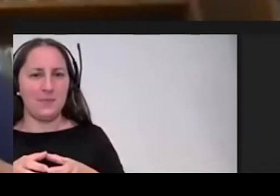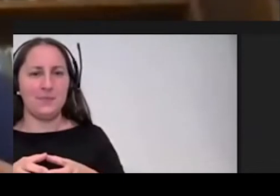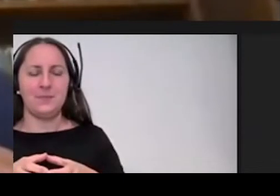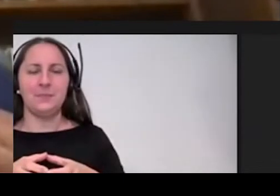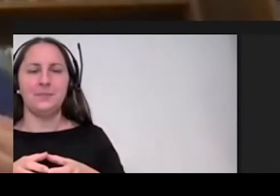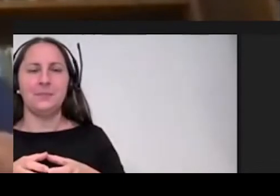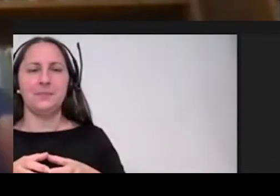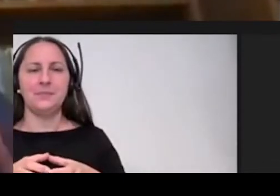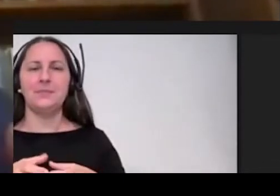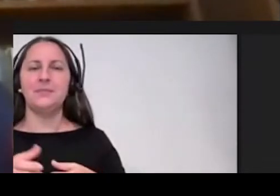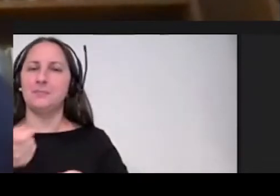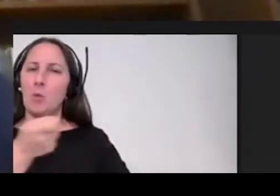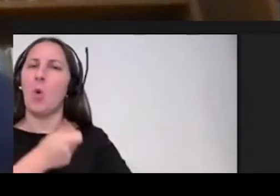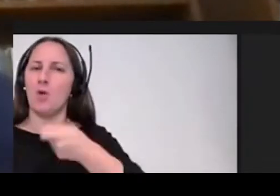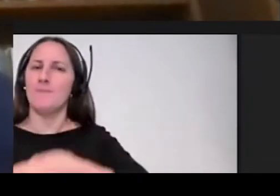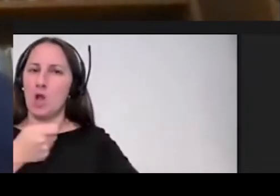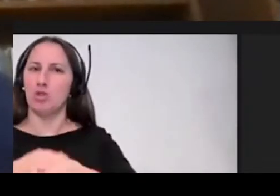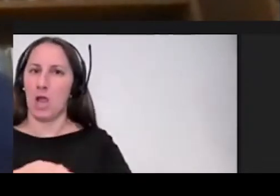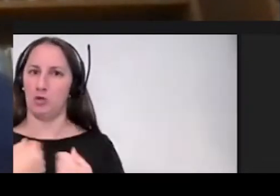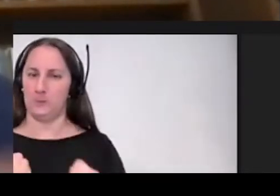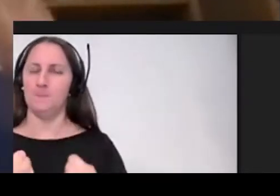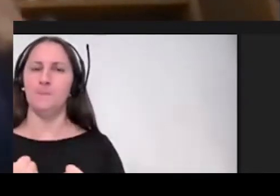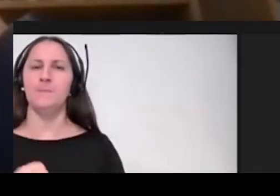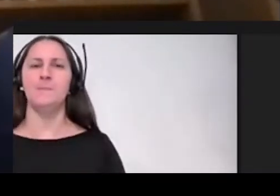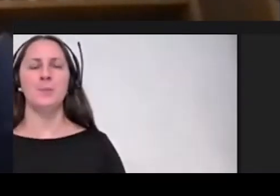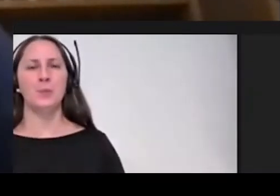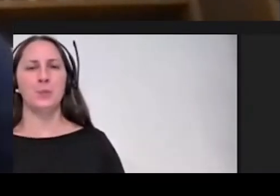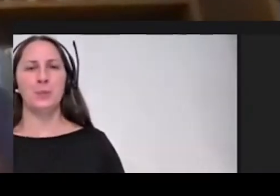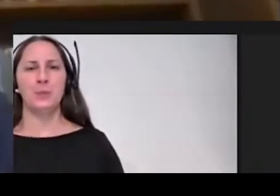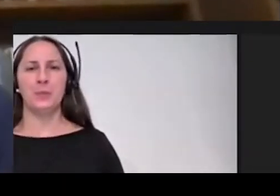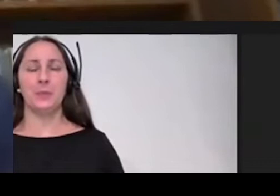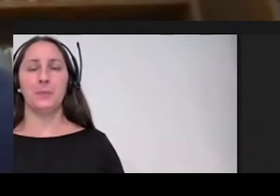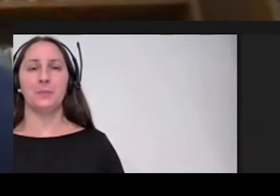negocial. Entonces, acá